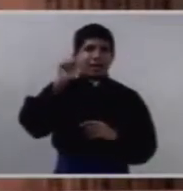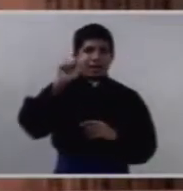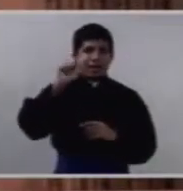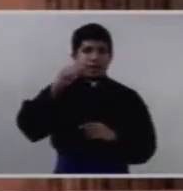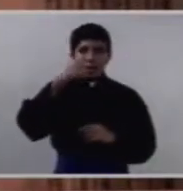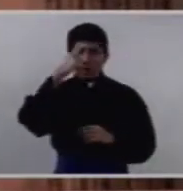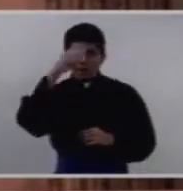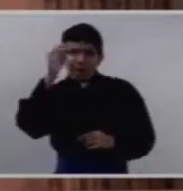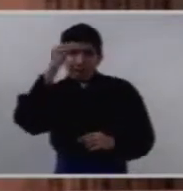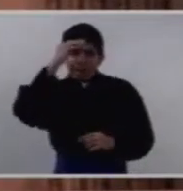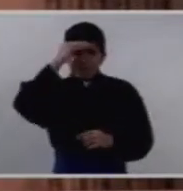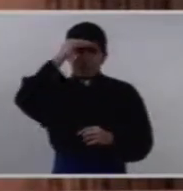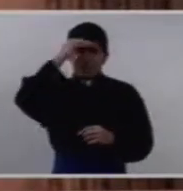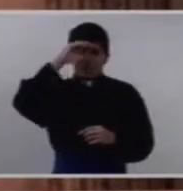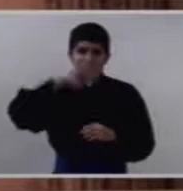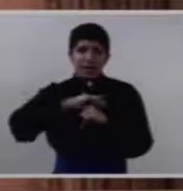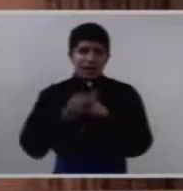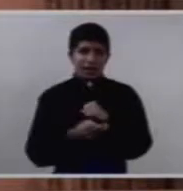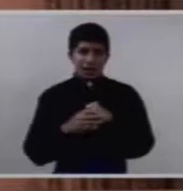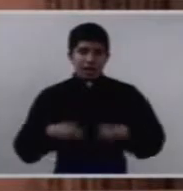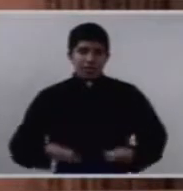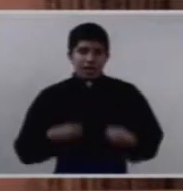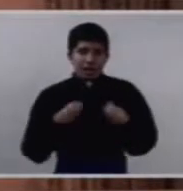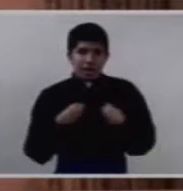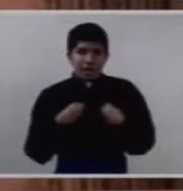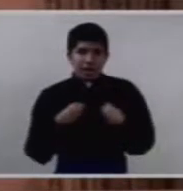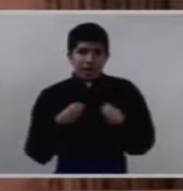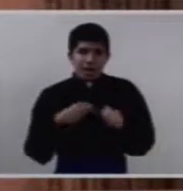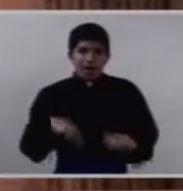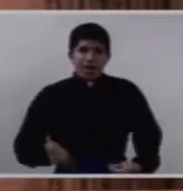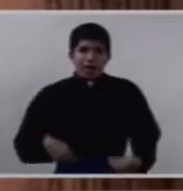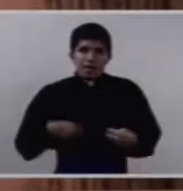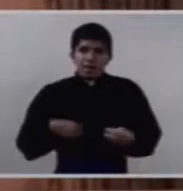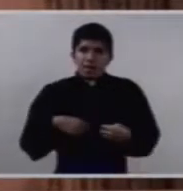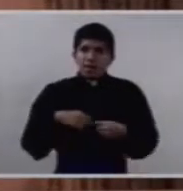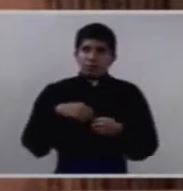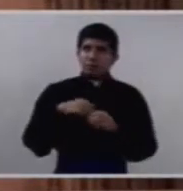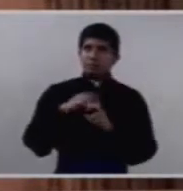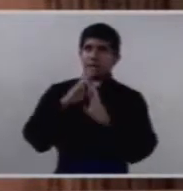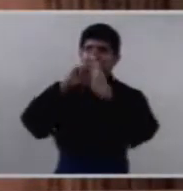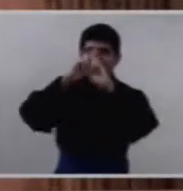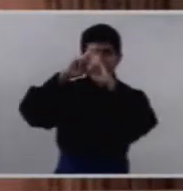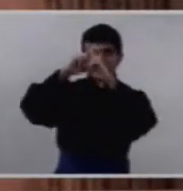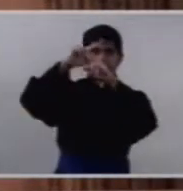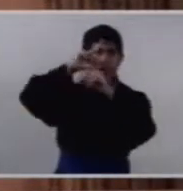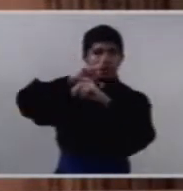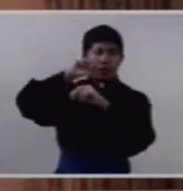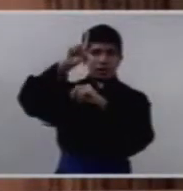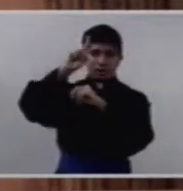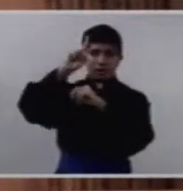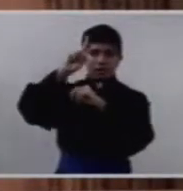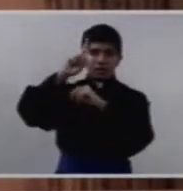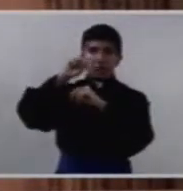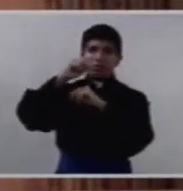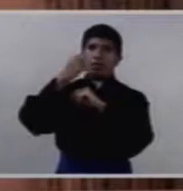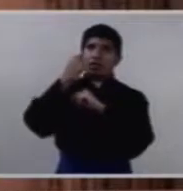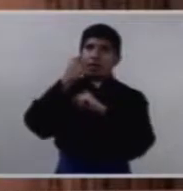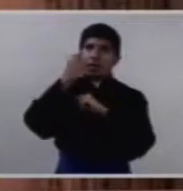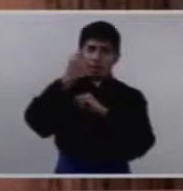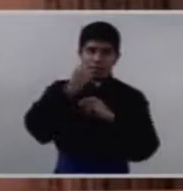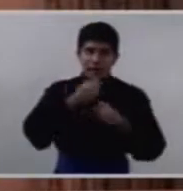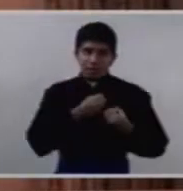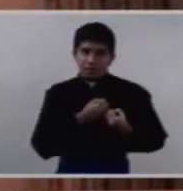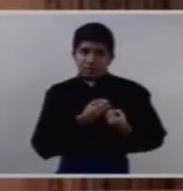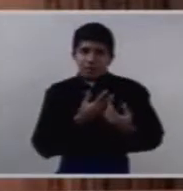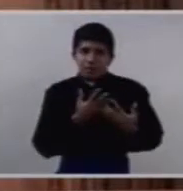para vivir en el temor de Dios y implorando siempre su